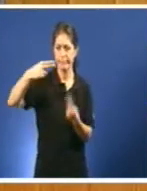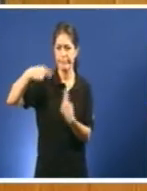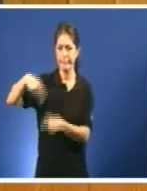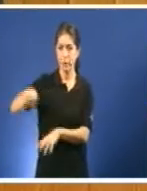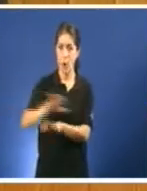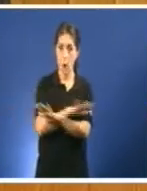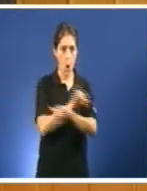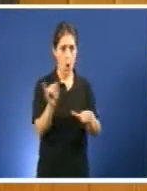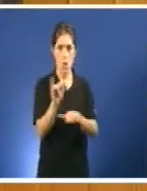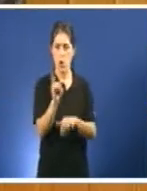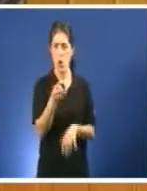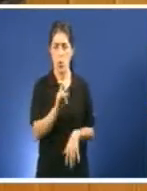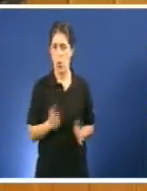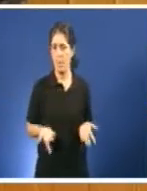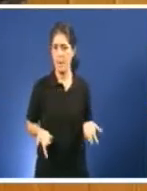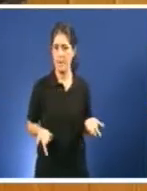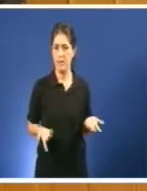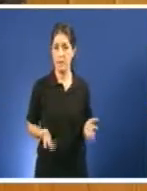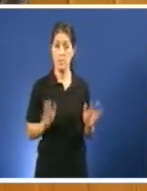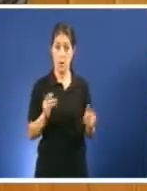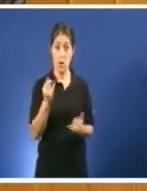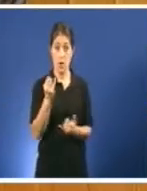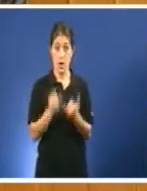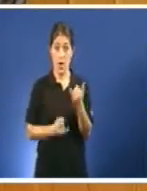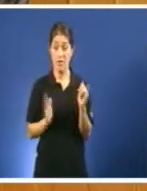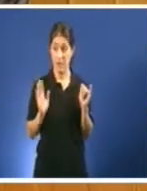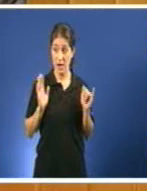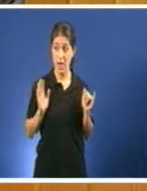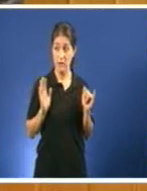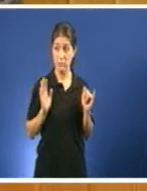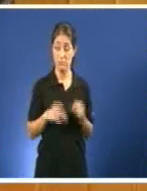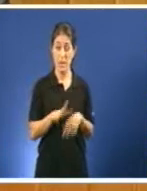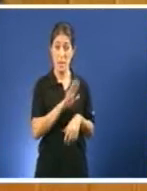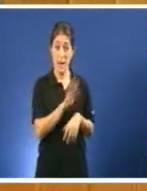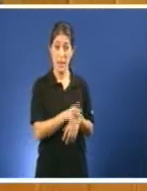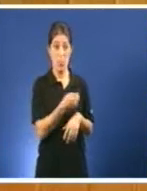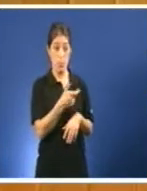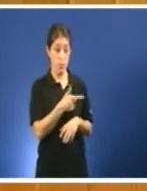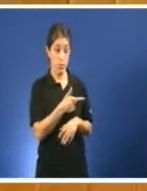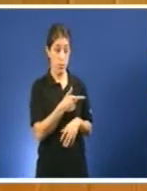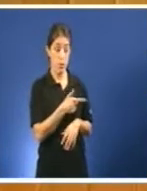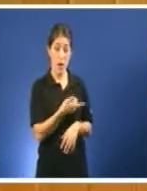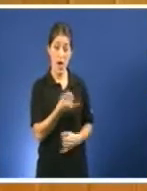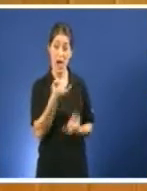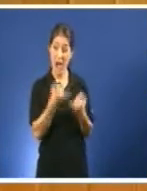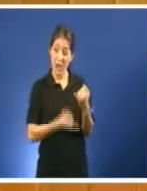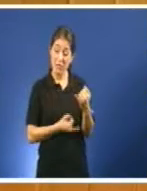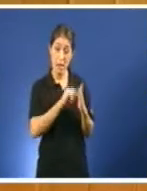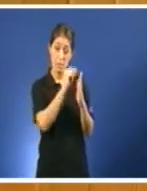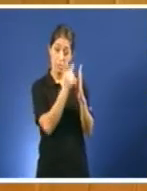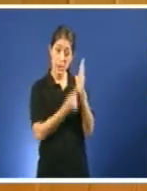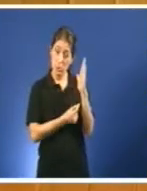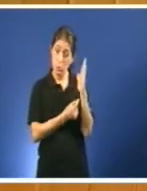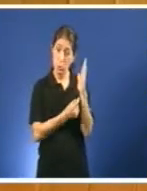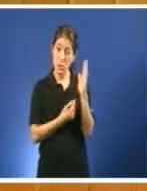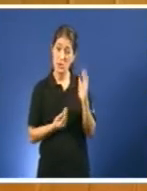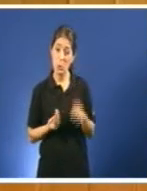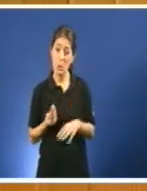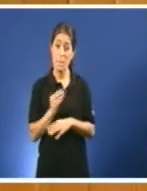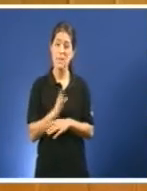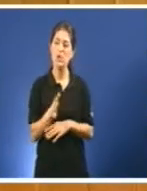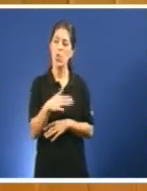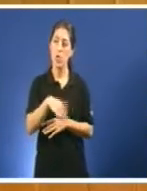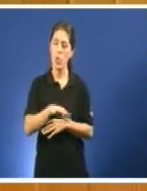investimento. Pero, por si todo isto fose pouco, resulta que onde máis medra o orzamento é en